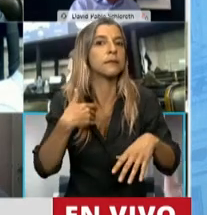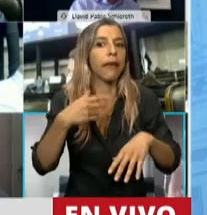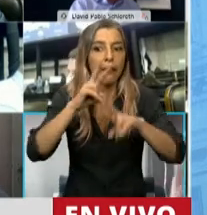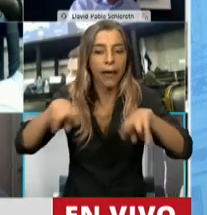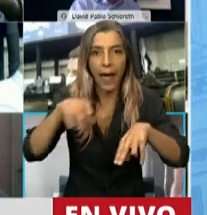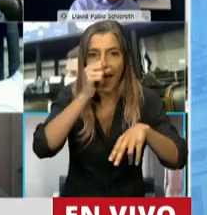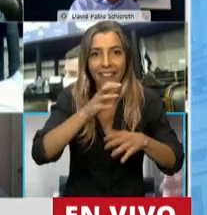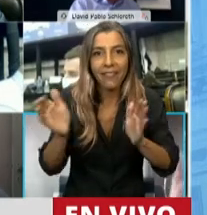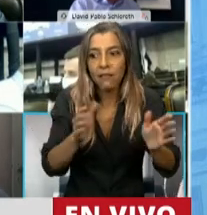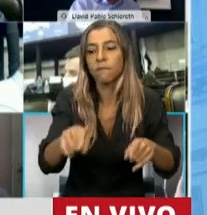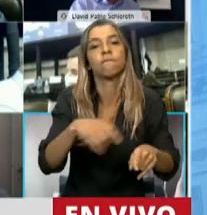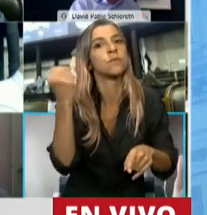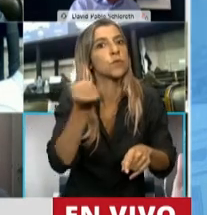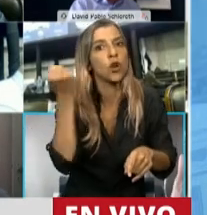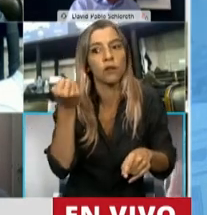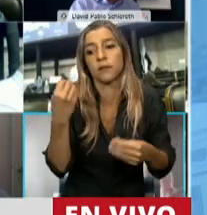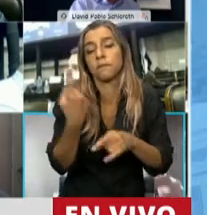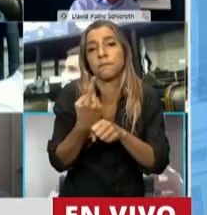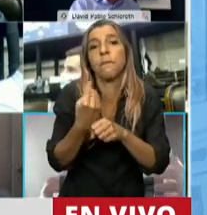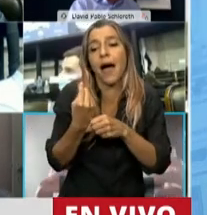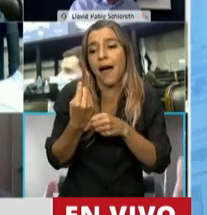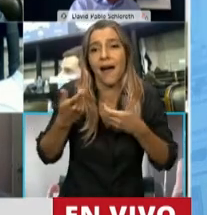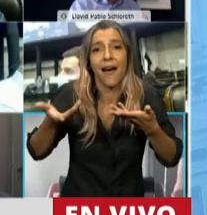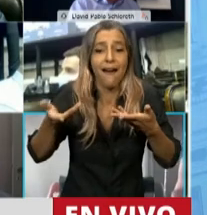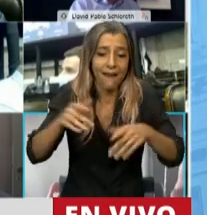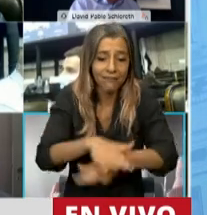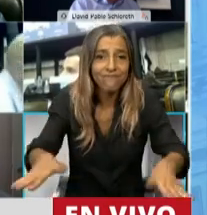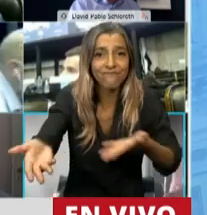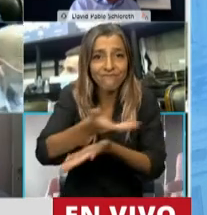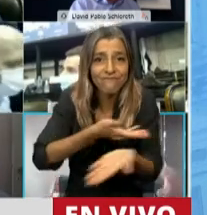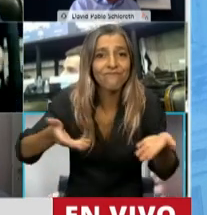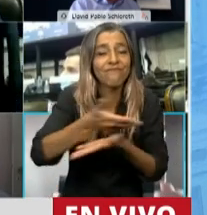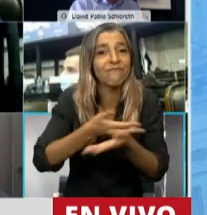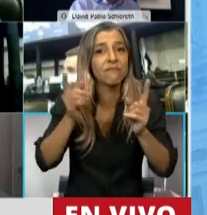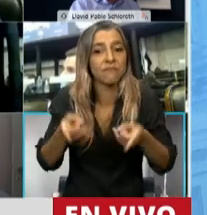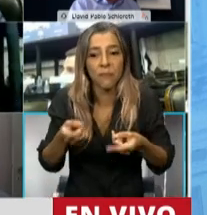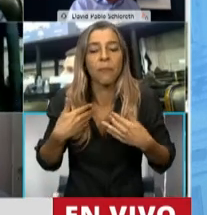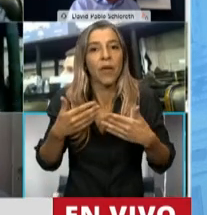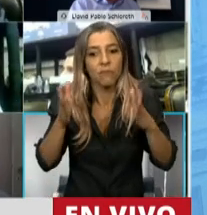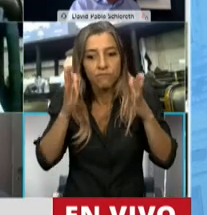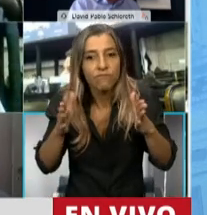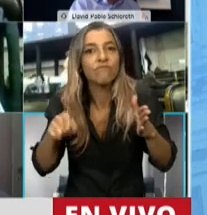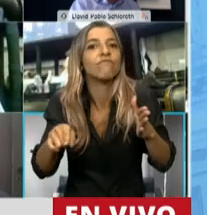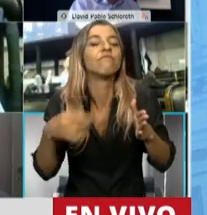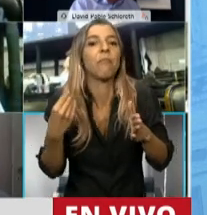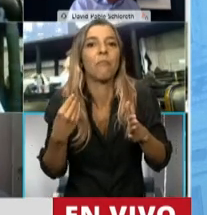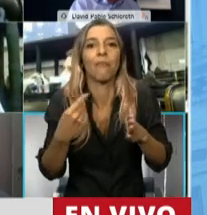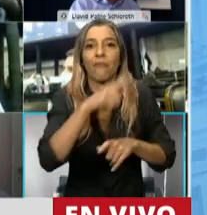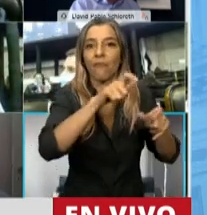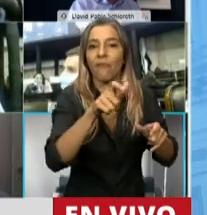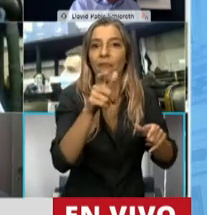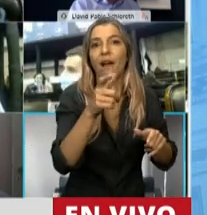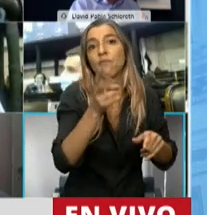la socialización de la primera infancia, son un ejemplo de emprendedorismo que tiene generalmente a las mujeres como protagonistas